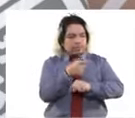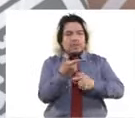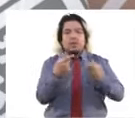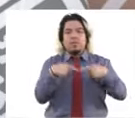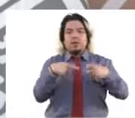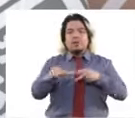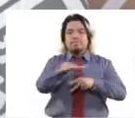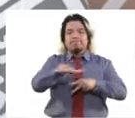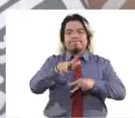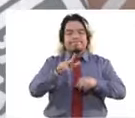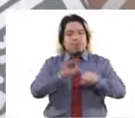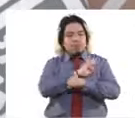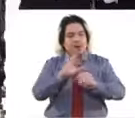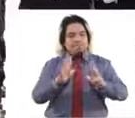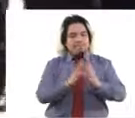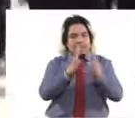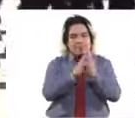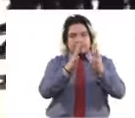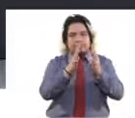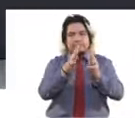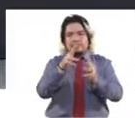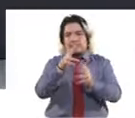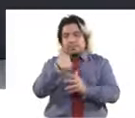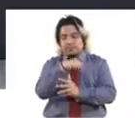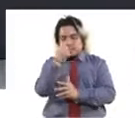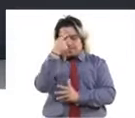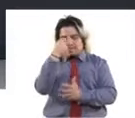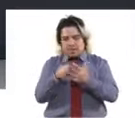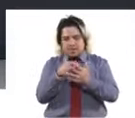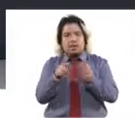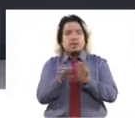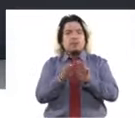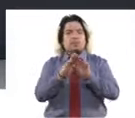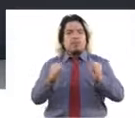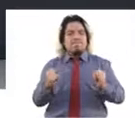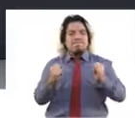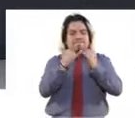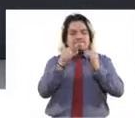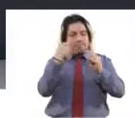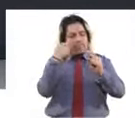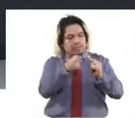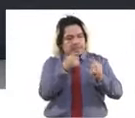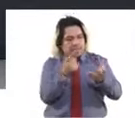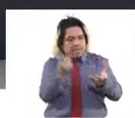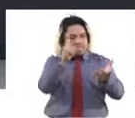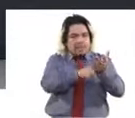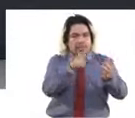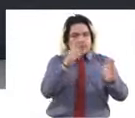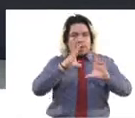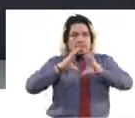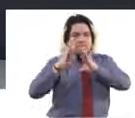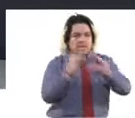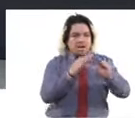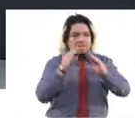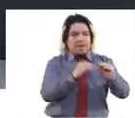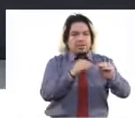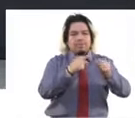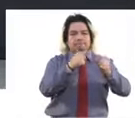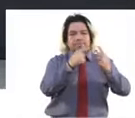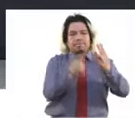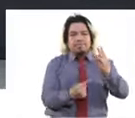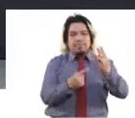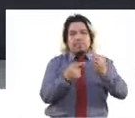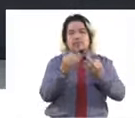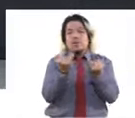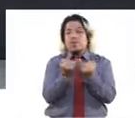ciudadana. Creemos en un enfoque interdisciplinario, en educar capacidades de todo tipo, en entender la